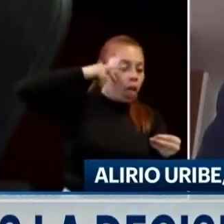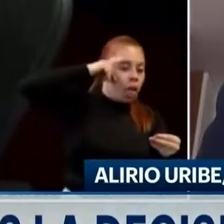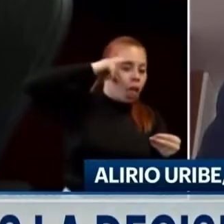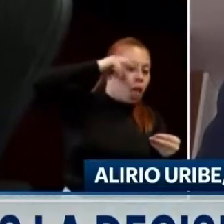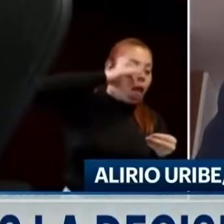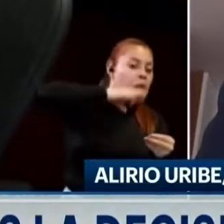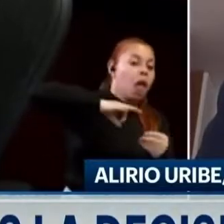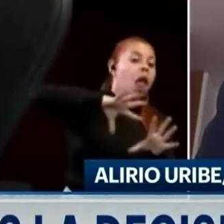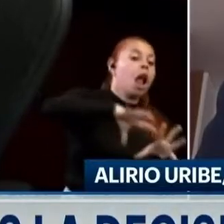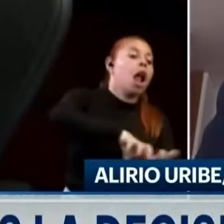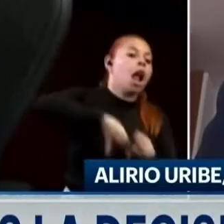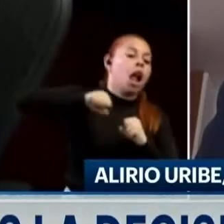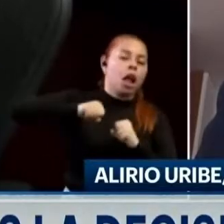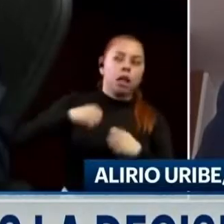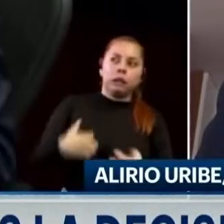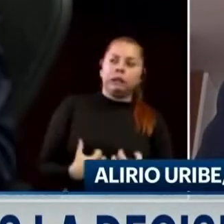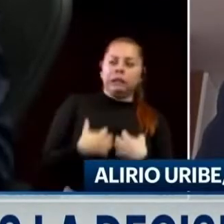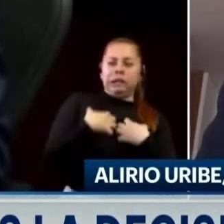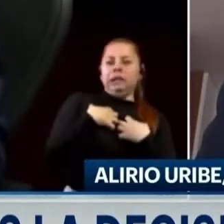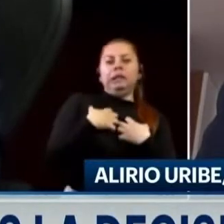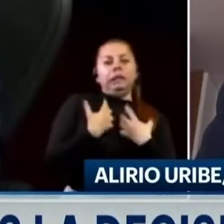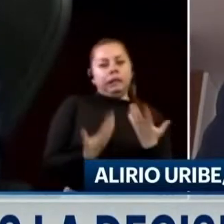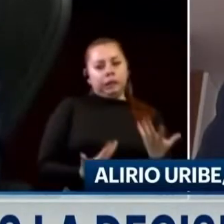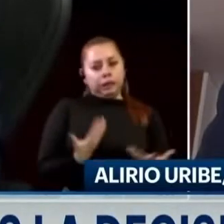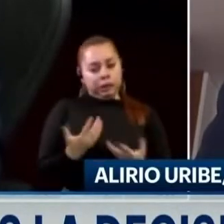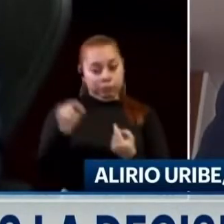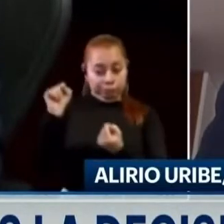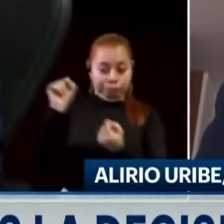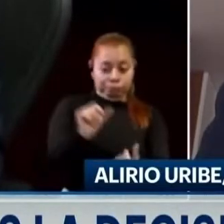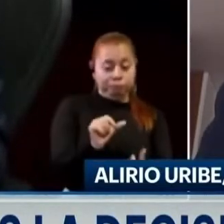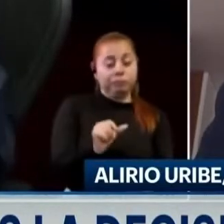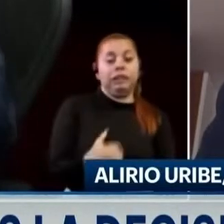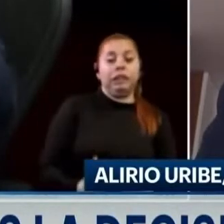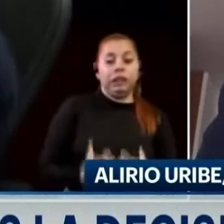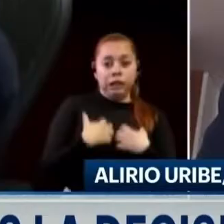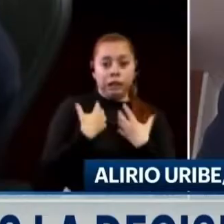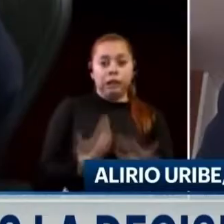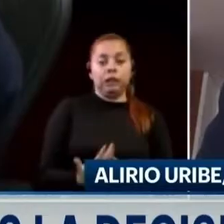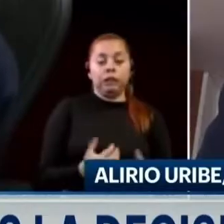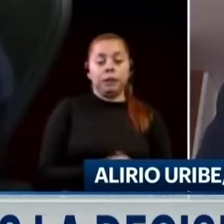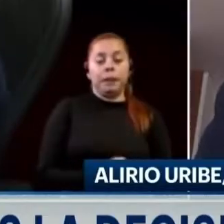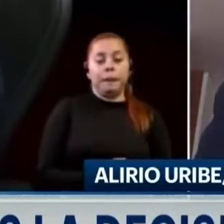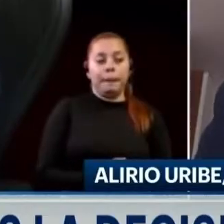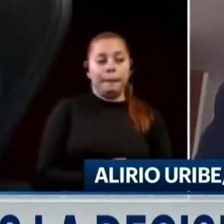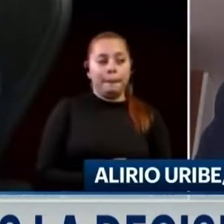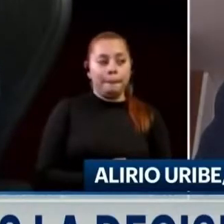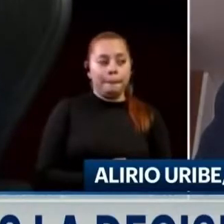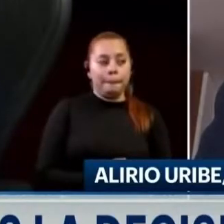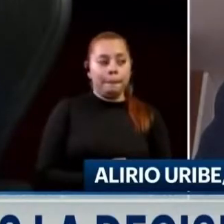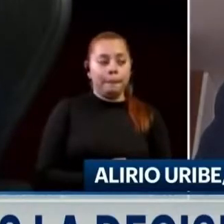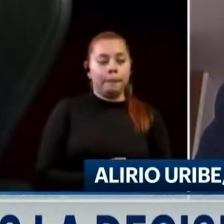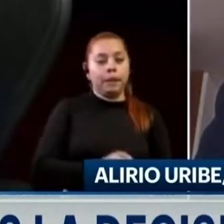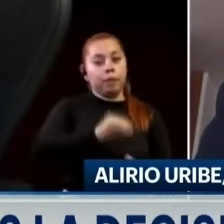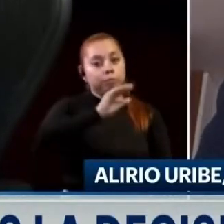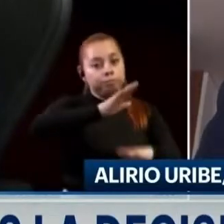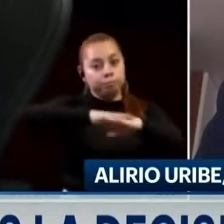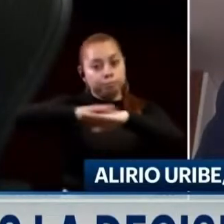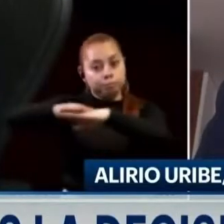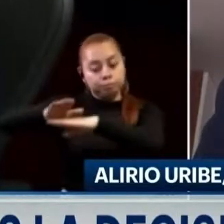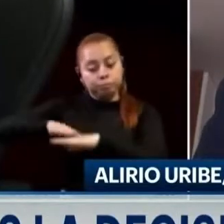comisión asesora no es vinculante para el congreso pueda ser acogido o no acogido o ser acogido de manera parcial